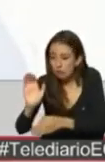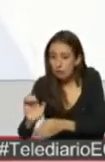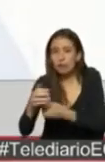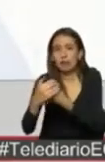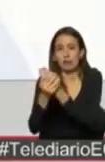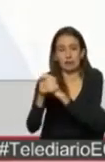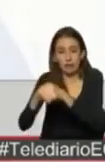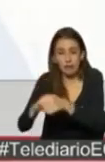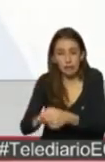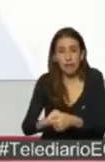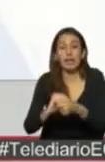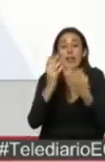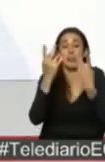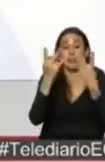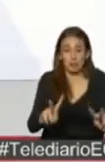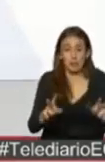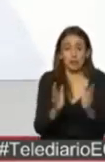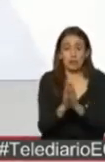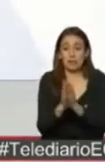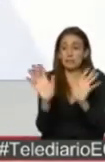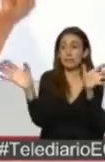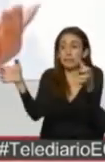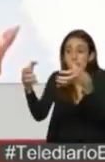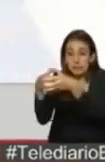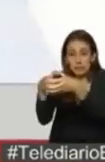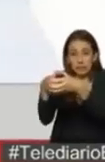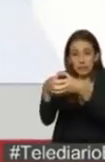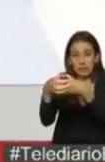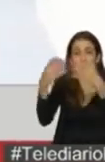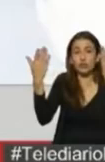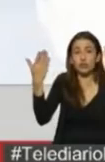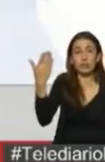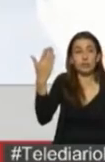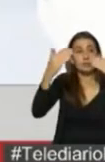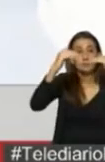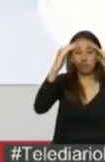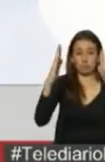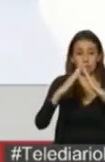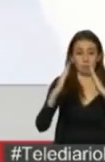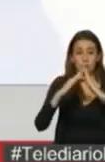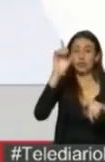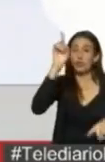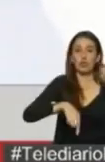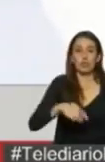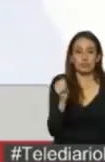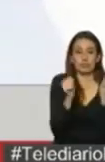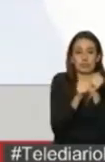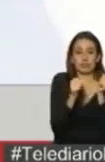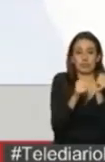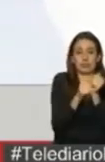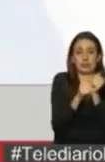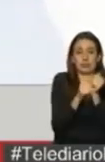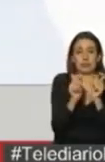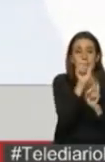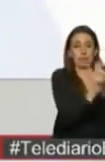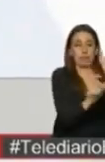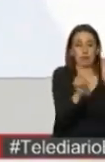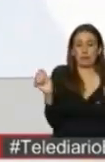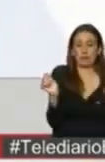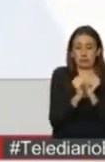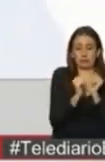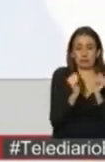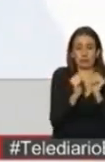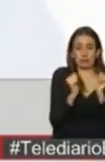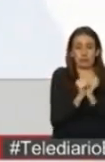deben estar en un lugar aireado, ¿no? Deben evitar estar en contacto más de 3 metros con sus